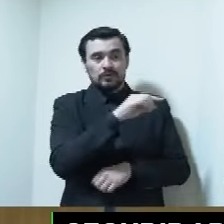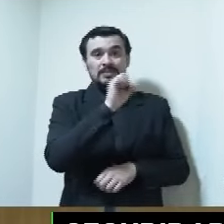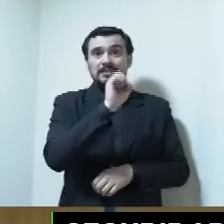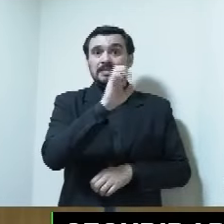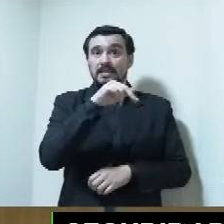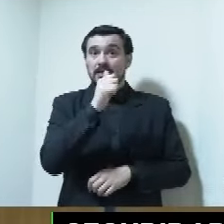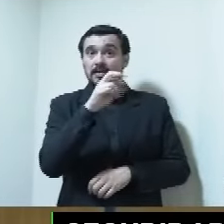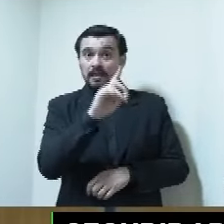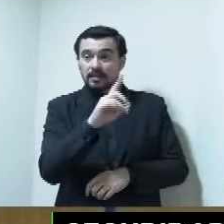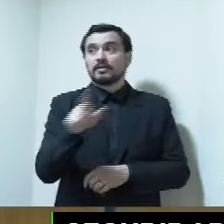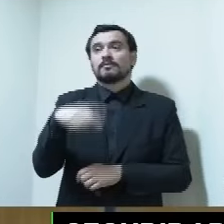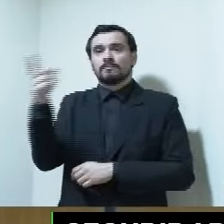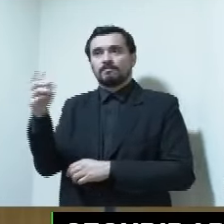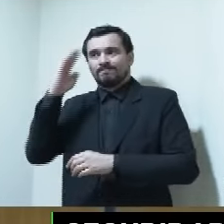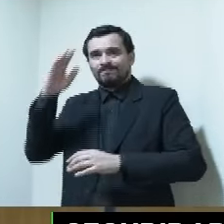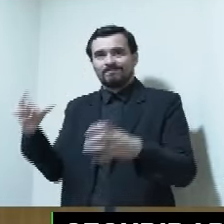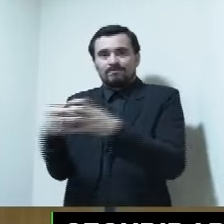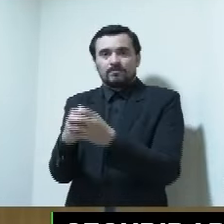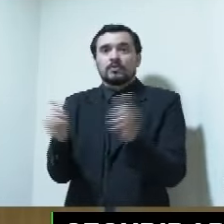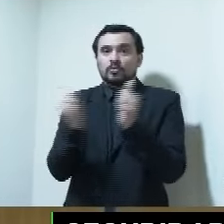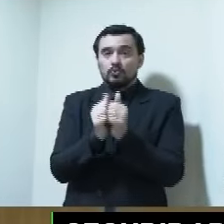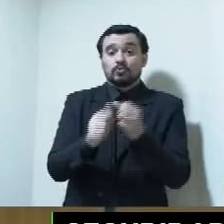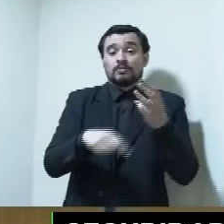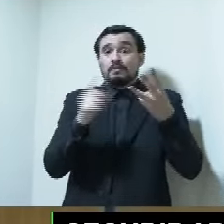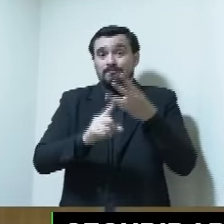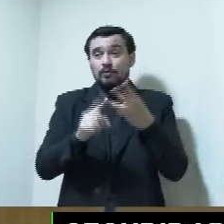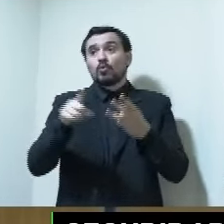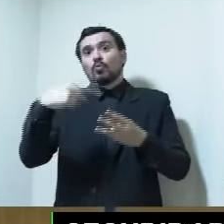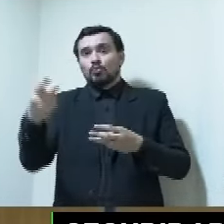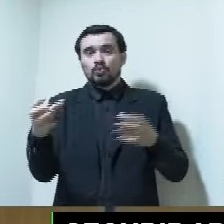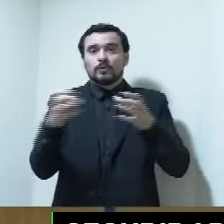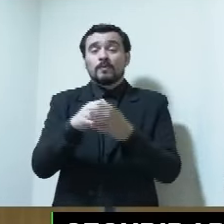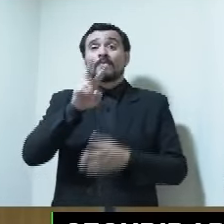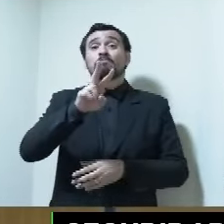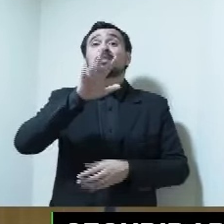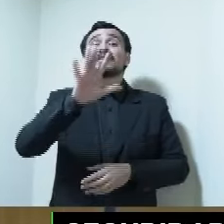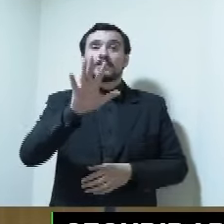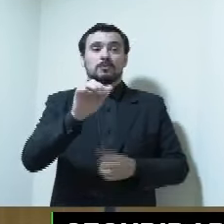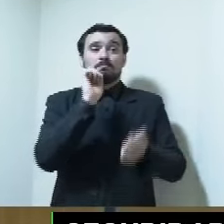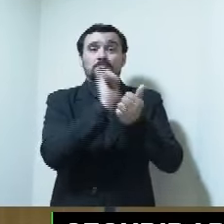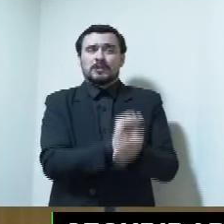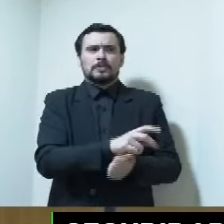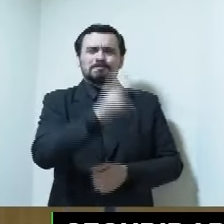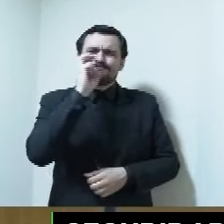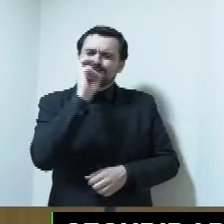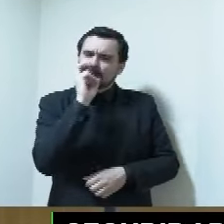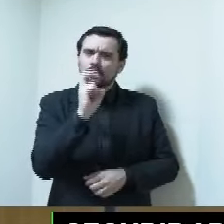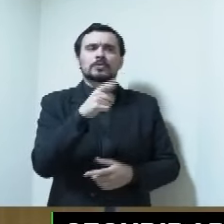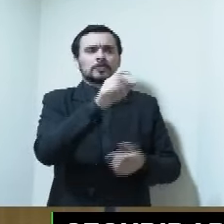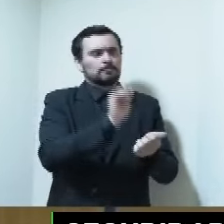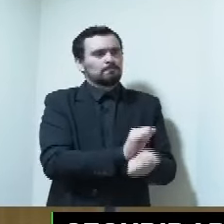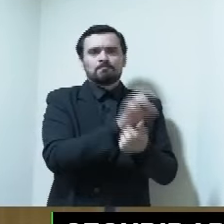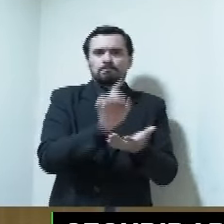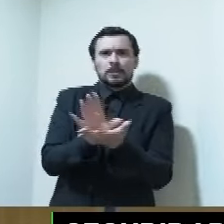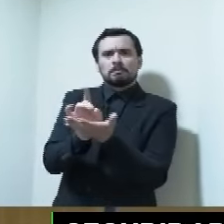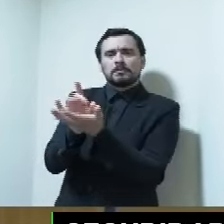Conjunta. En el operativo Yoapí, Paraguay expulsó a 25 reos de alta peligrosidad